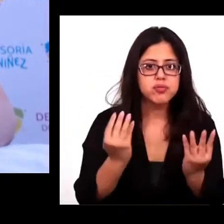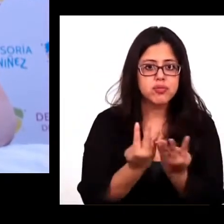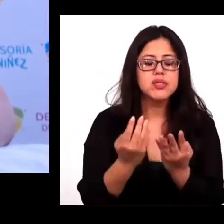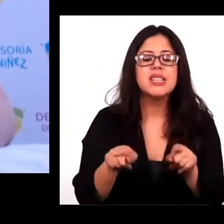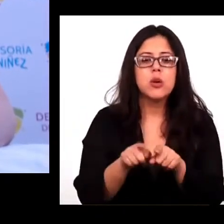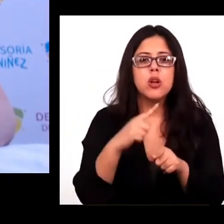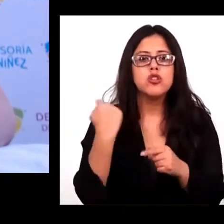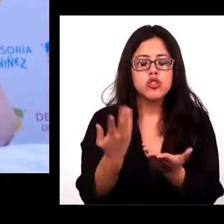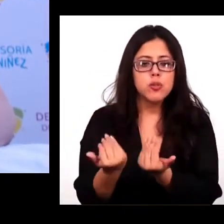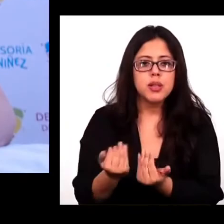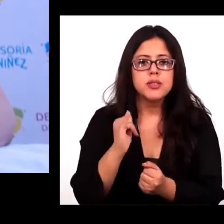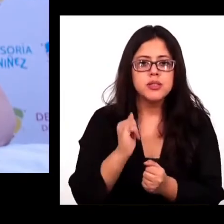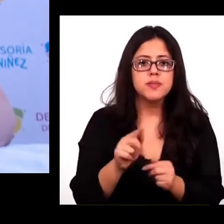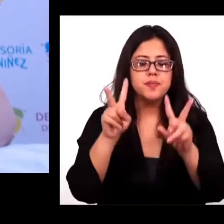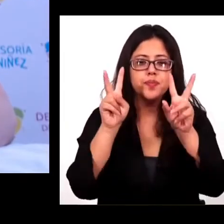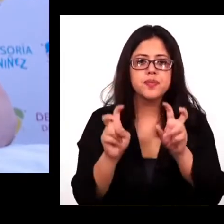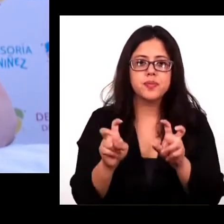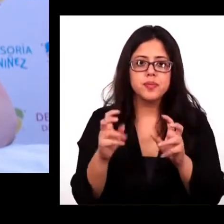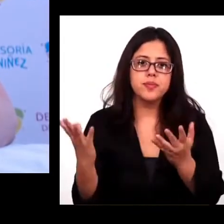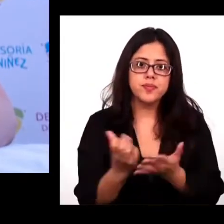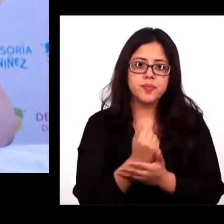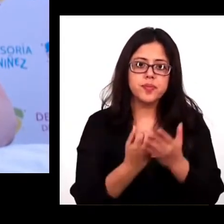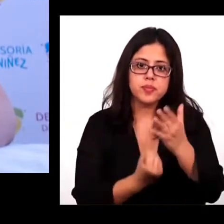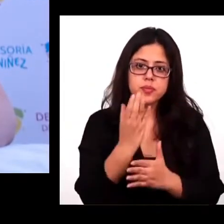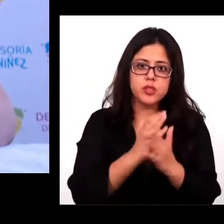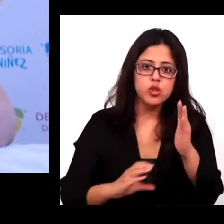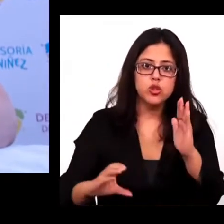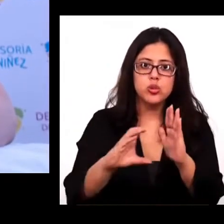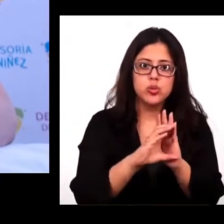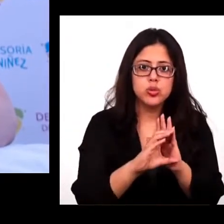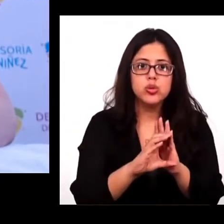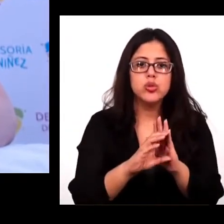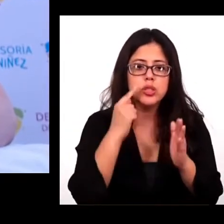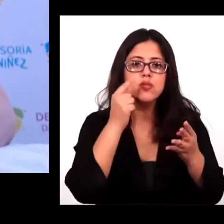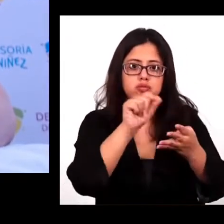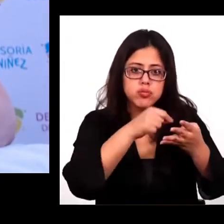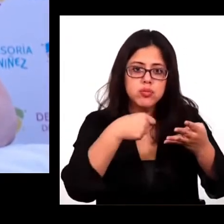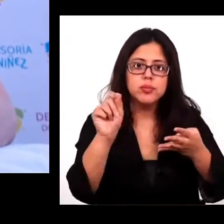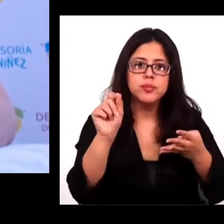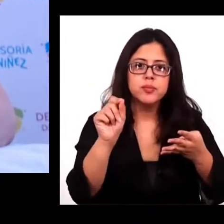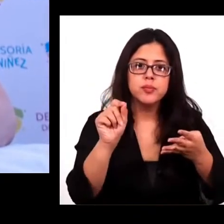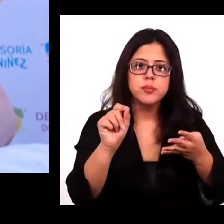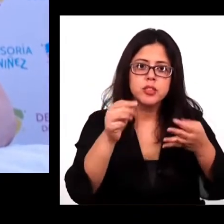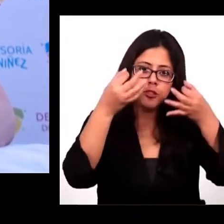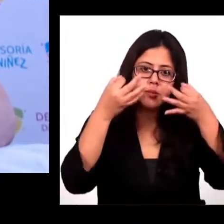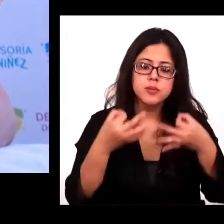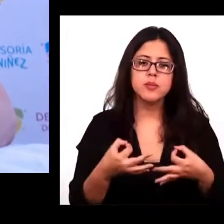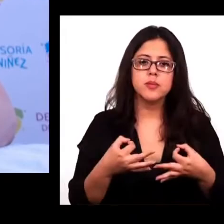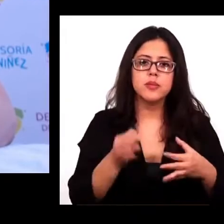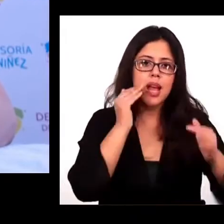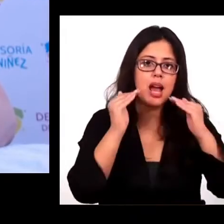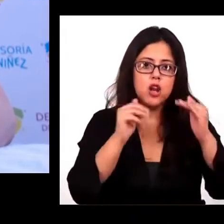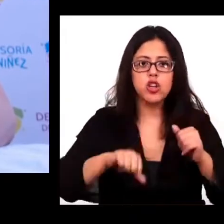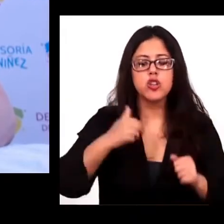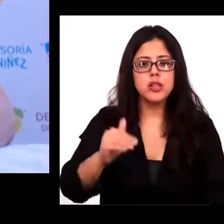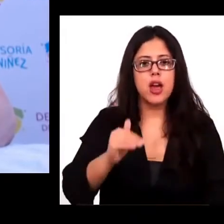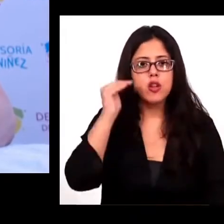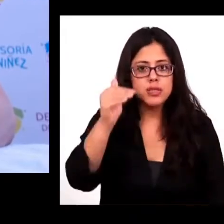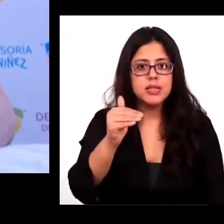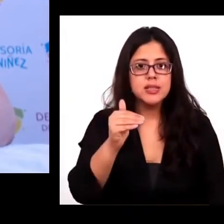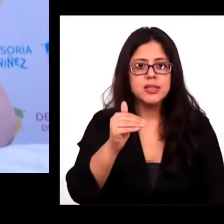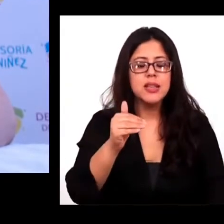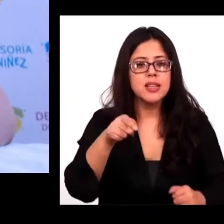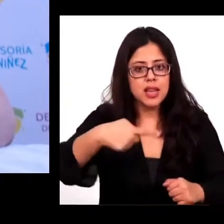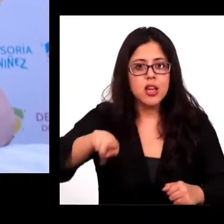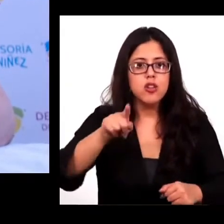expectativas, no solo en el sentido de lograr que la nueva Constitución reconozca de manera expresa a niños, niñas y adolescentes como sujetos de